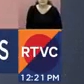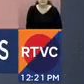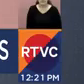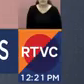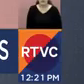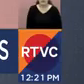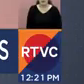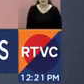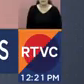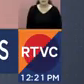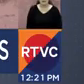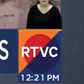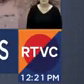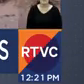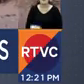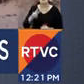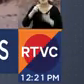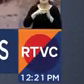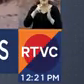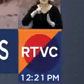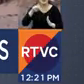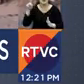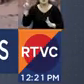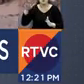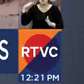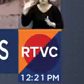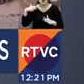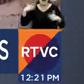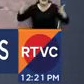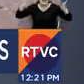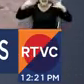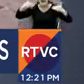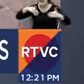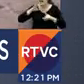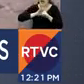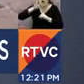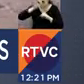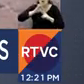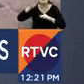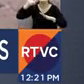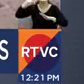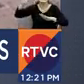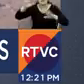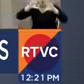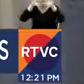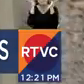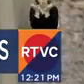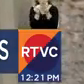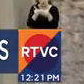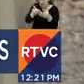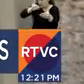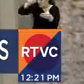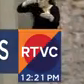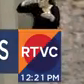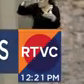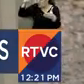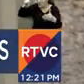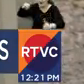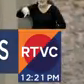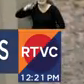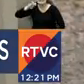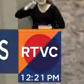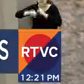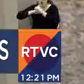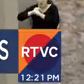2021 fue uno de los 7 años más calurosos según registros de la Organización Meteorológica Mundial de Naciones Unidas. 6 bases de